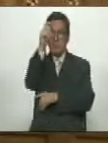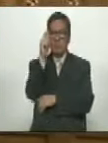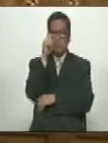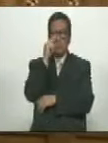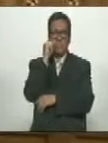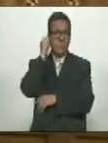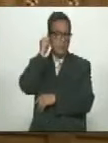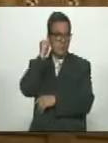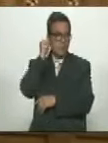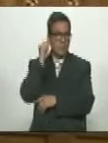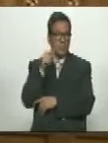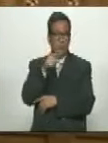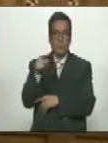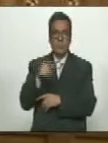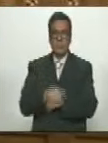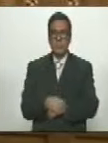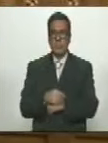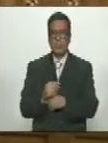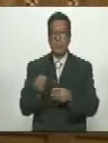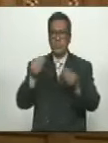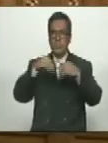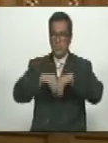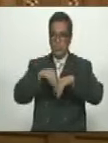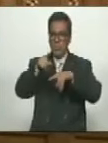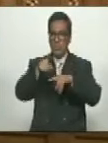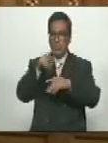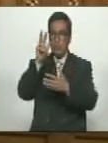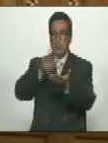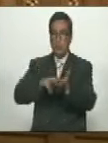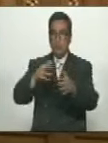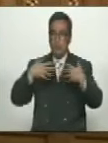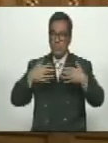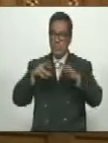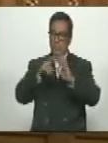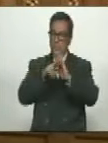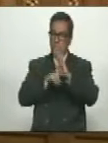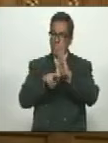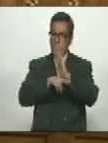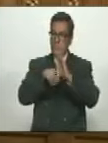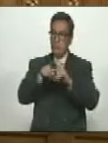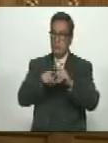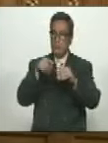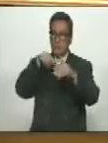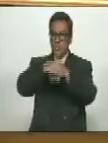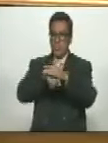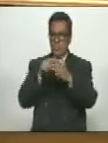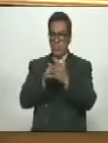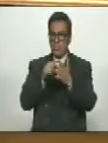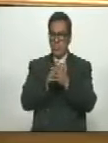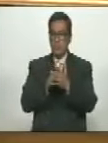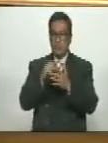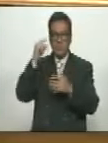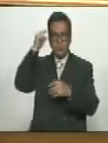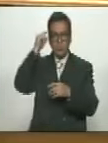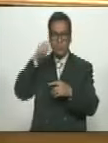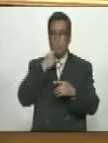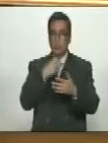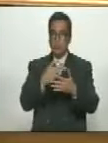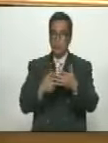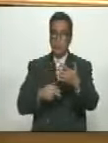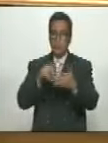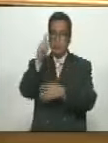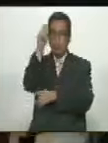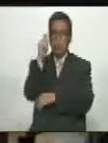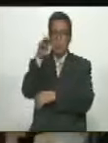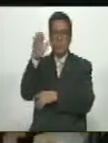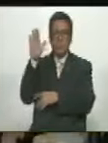las honorables diputadas y los honorables diputados que estén a favor de aprobar la urgencia reglamentaria para incluir el punto en el orden del día, sírvanse a indicarlo con la